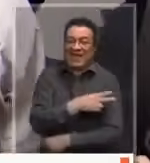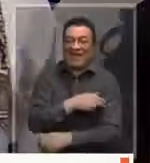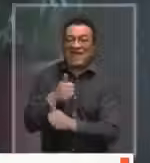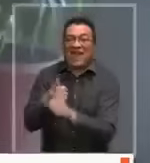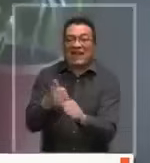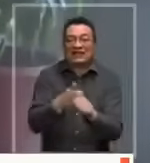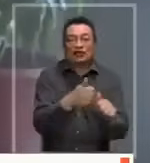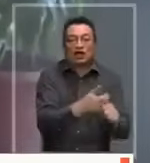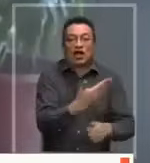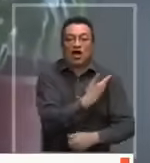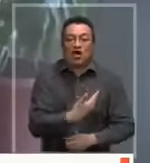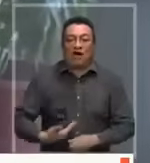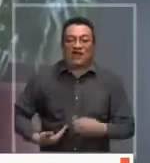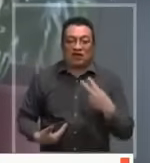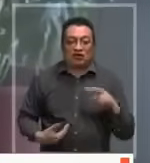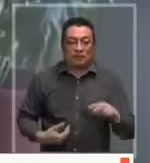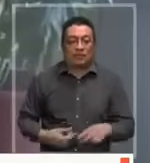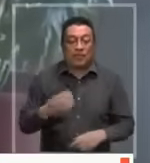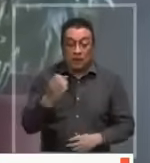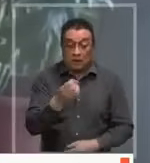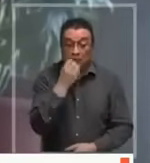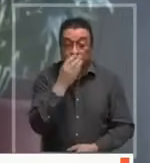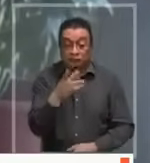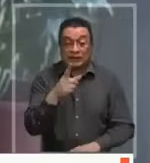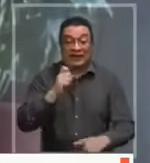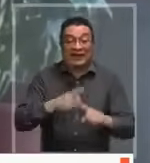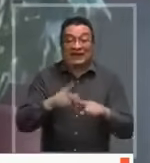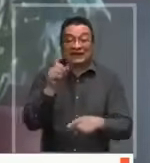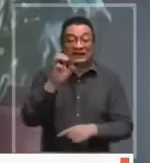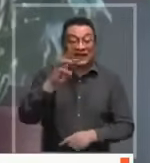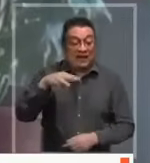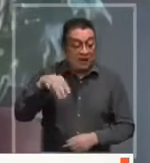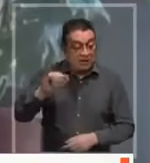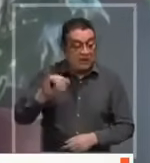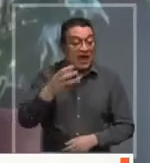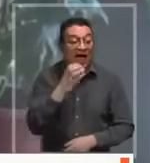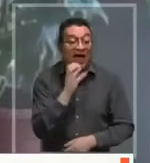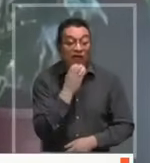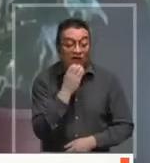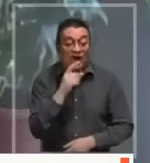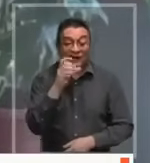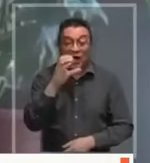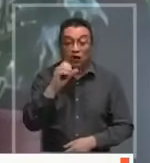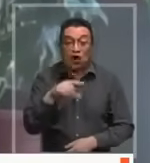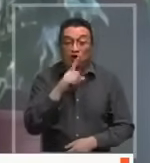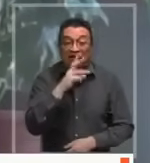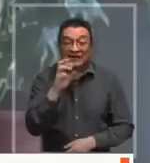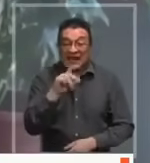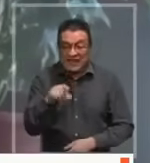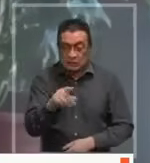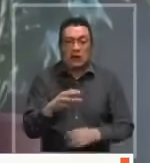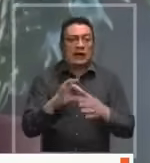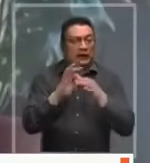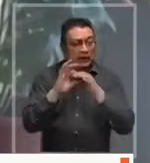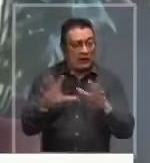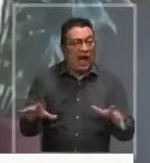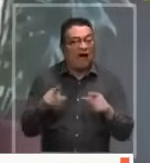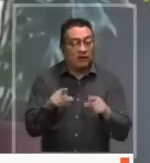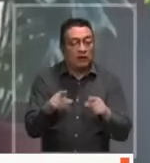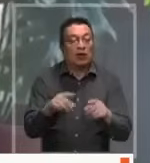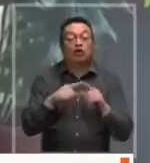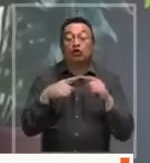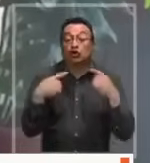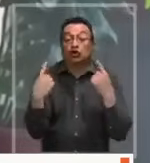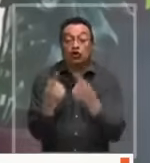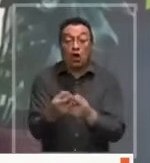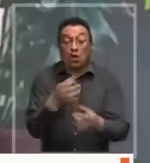gobierno. Las declaraciones del ex seremi de Antofagasta, Carlos Contreras, son gravísimas porque dan cuenta de que todo lo que